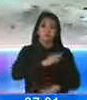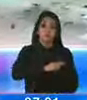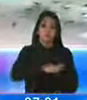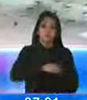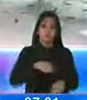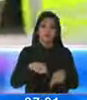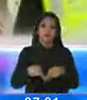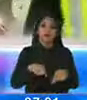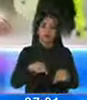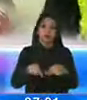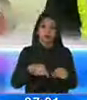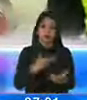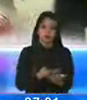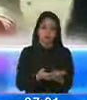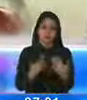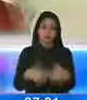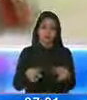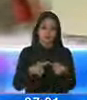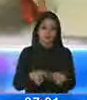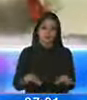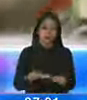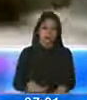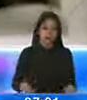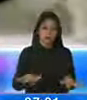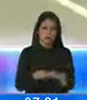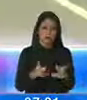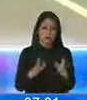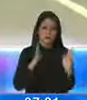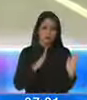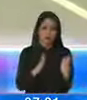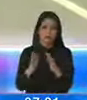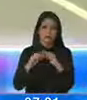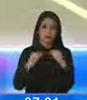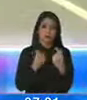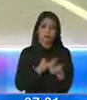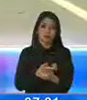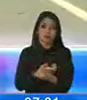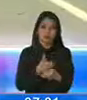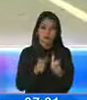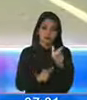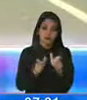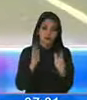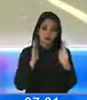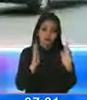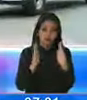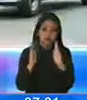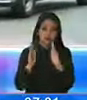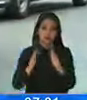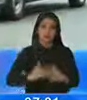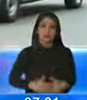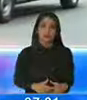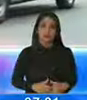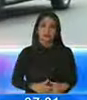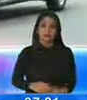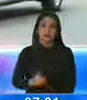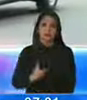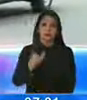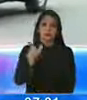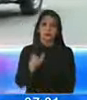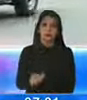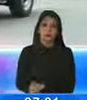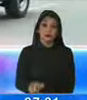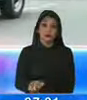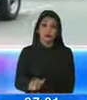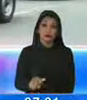de tránsito quienes tomaron procedimiento. Así también el cuerpo de bomberos asistieron a los conductores. Tenemos una persona con